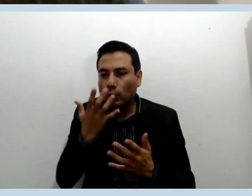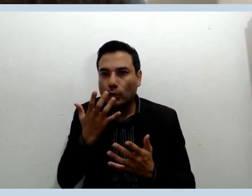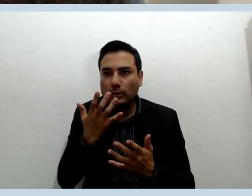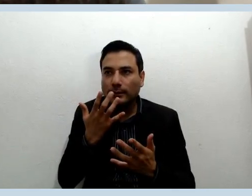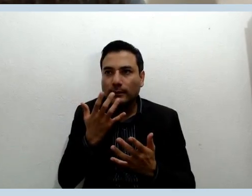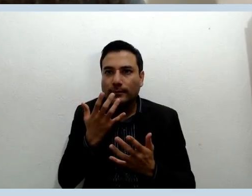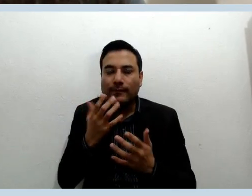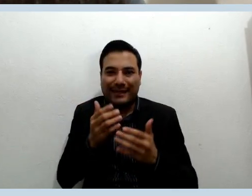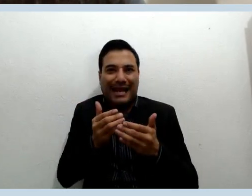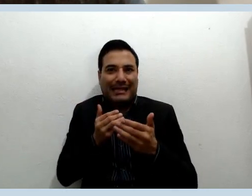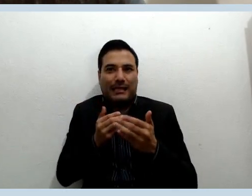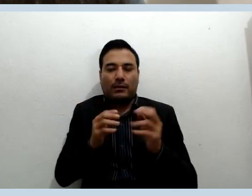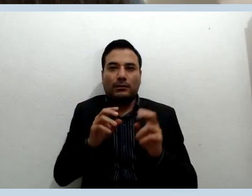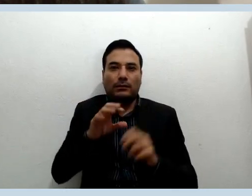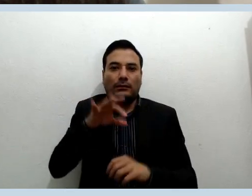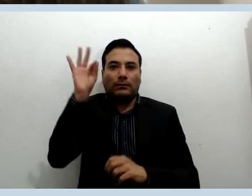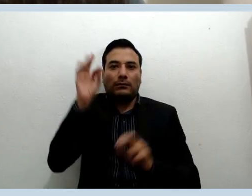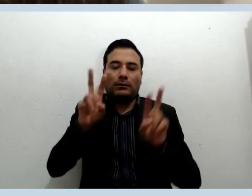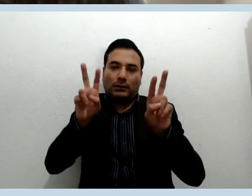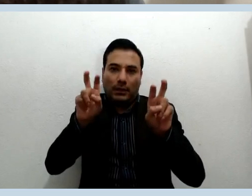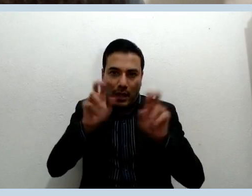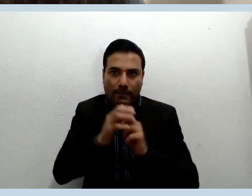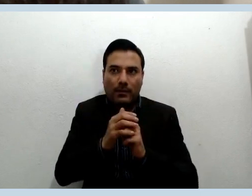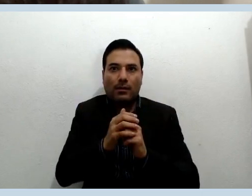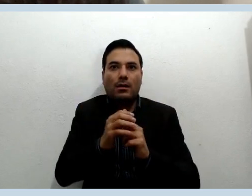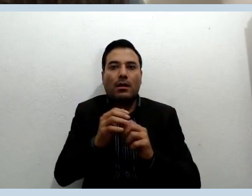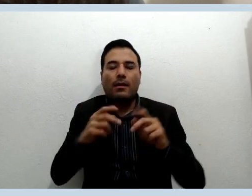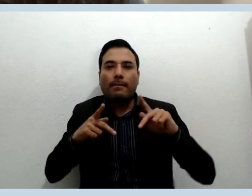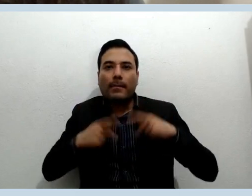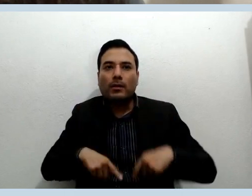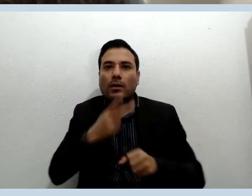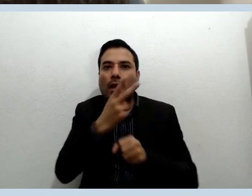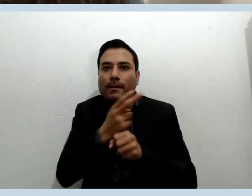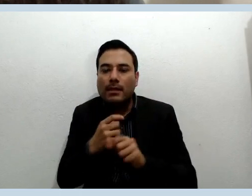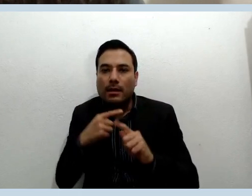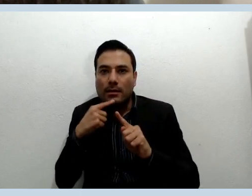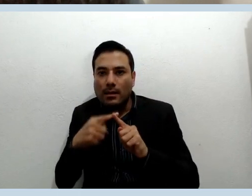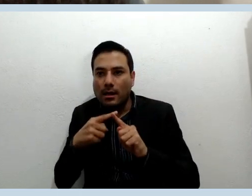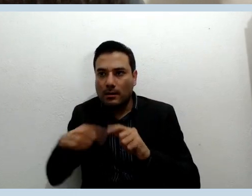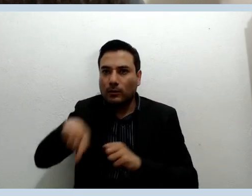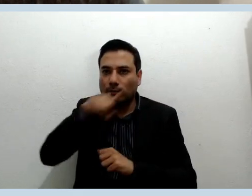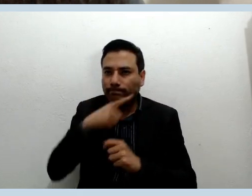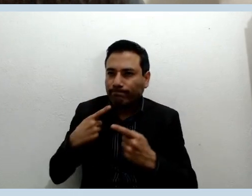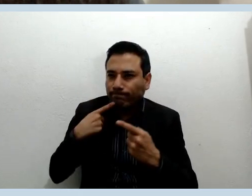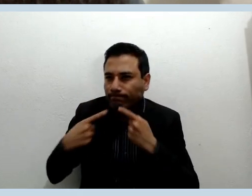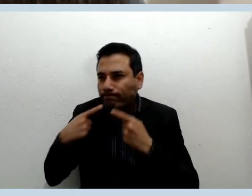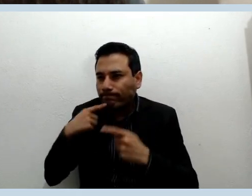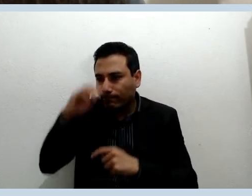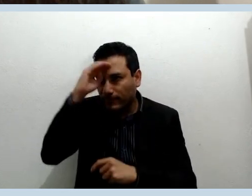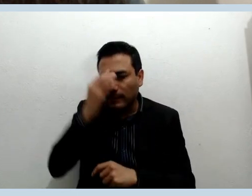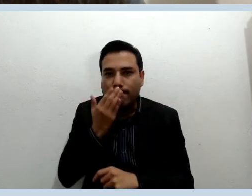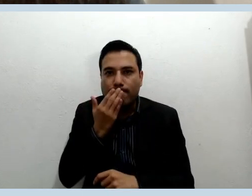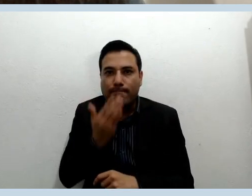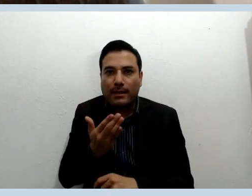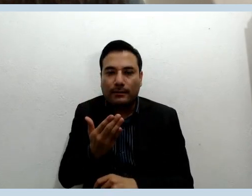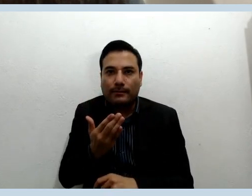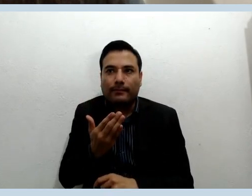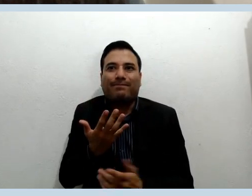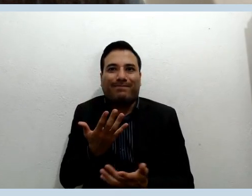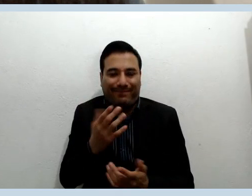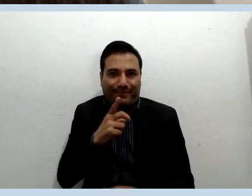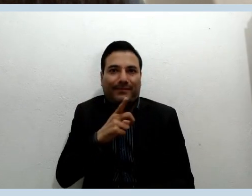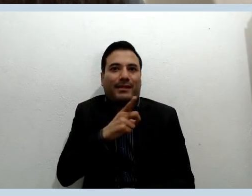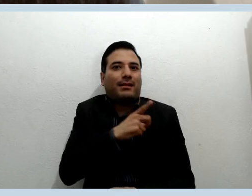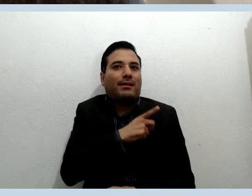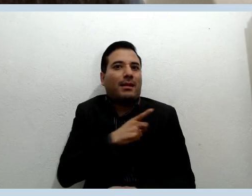tema y ese invitad Este Entonces sí í como ese interés no de que de que esté accesible